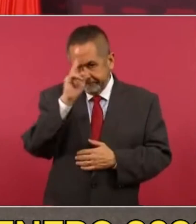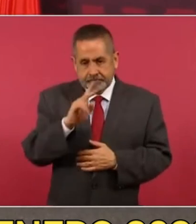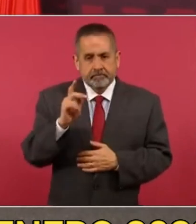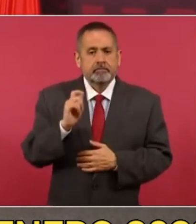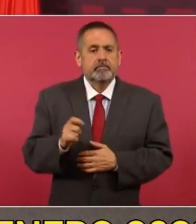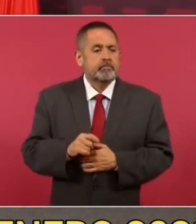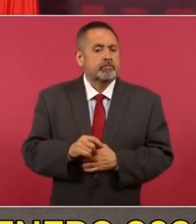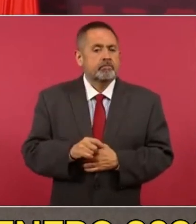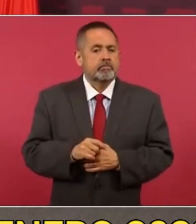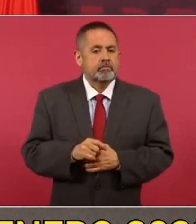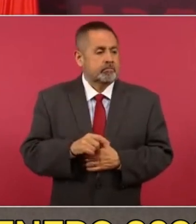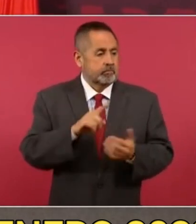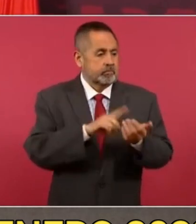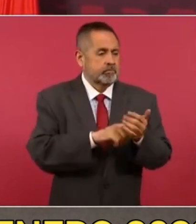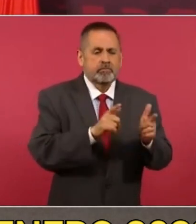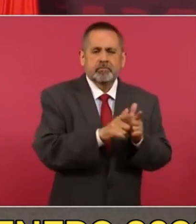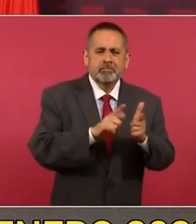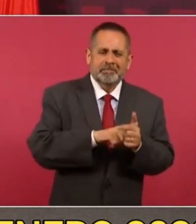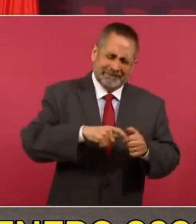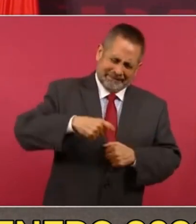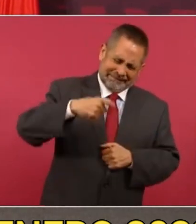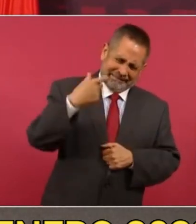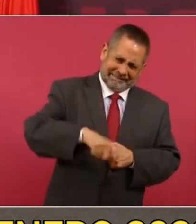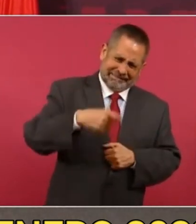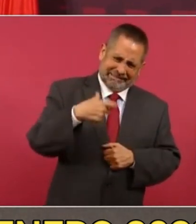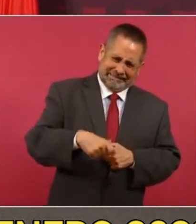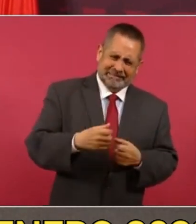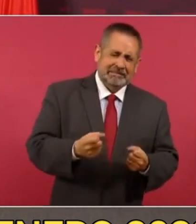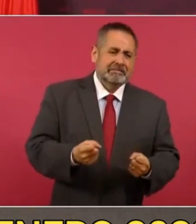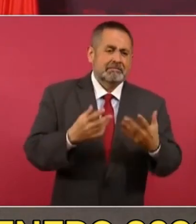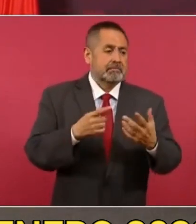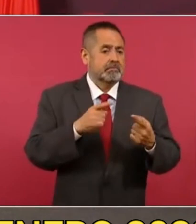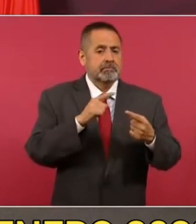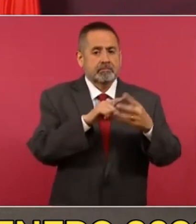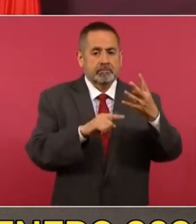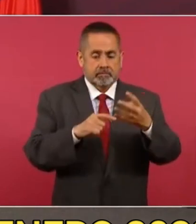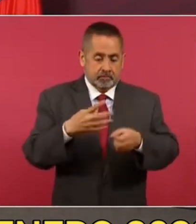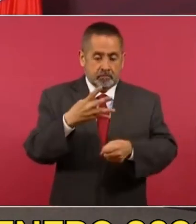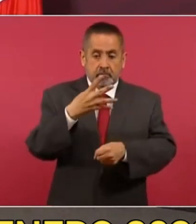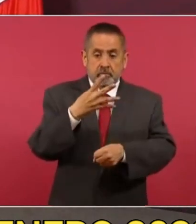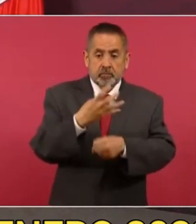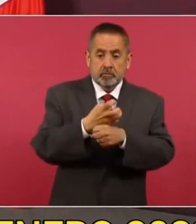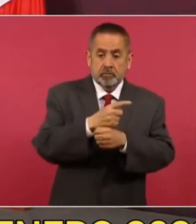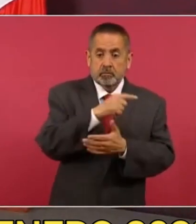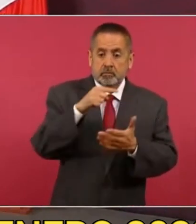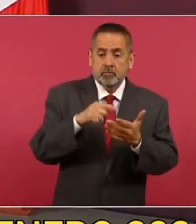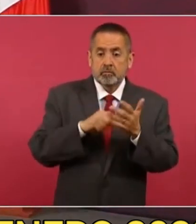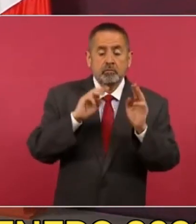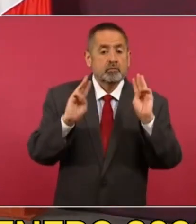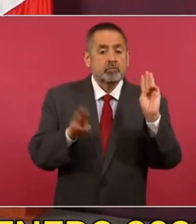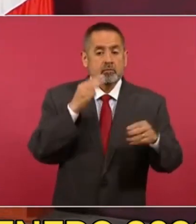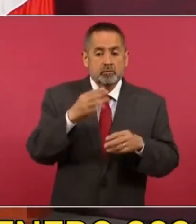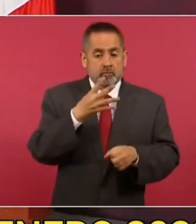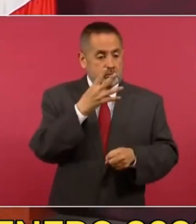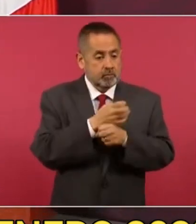el grupo de multimillonarios que llegó a ocupar el 4º lugar en el